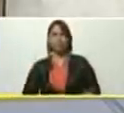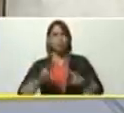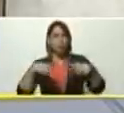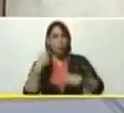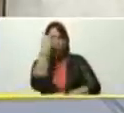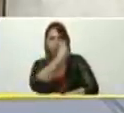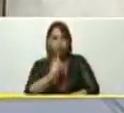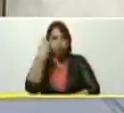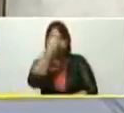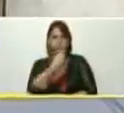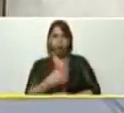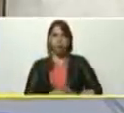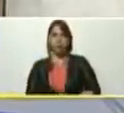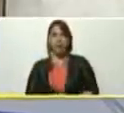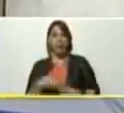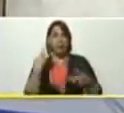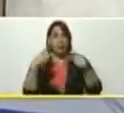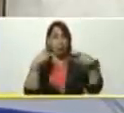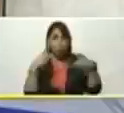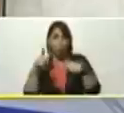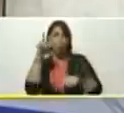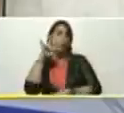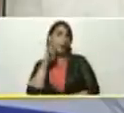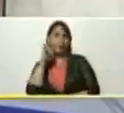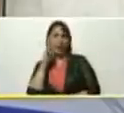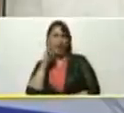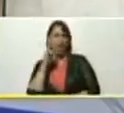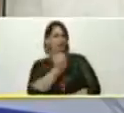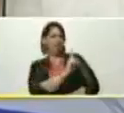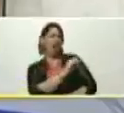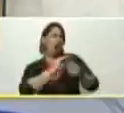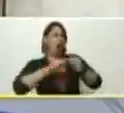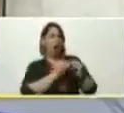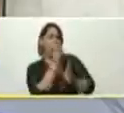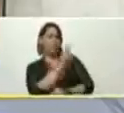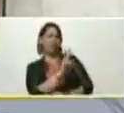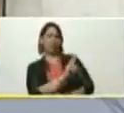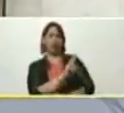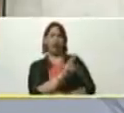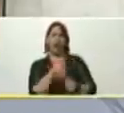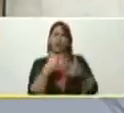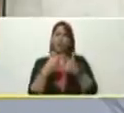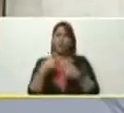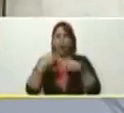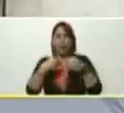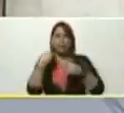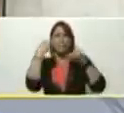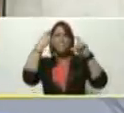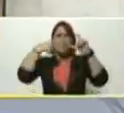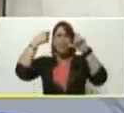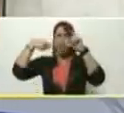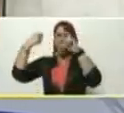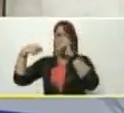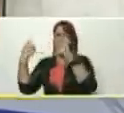rostros, en TikTok, en Instagram, que no se arregló. Entonces hacen videos